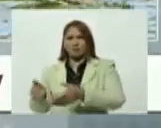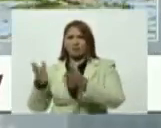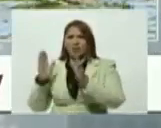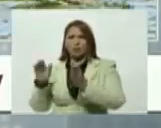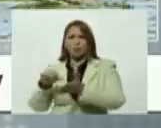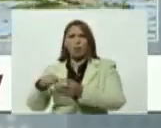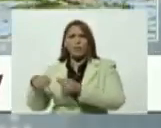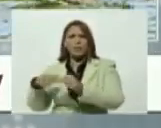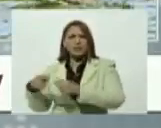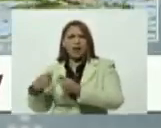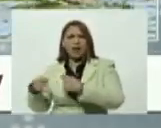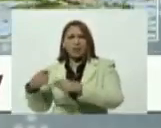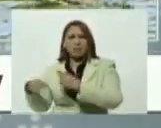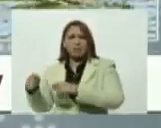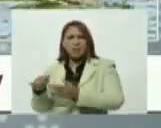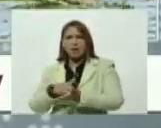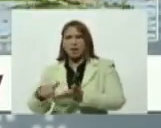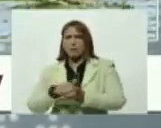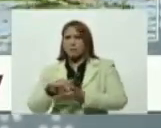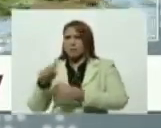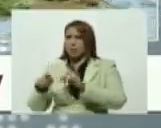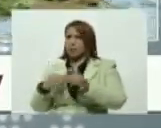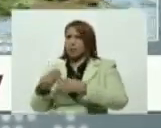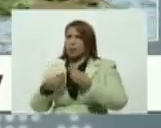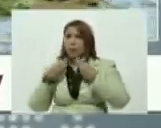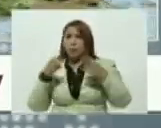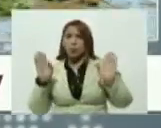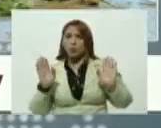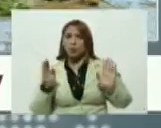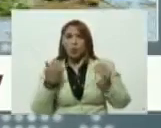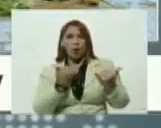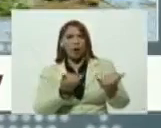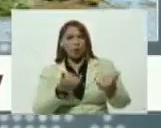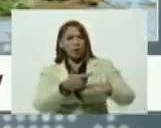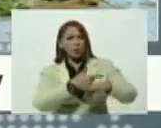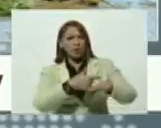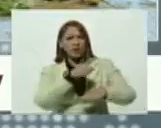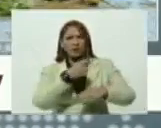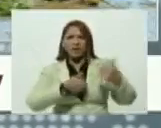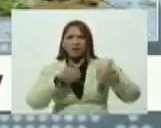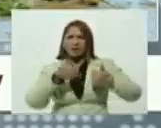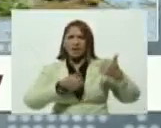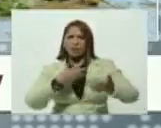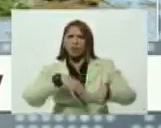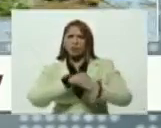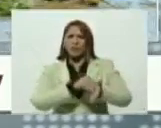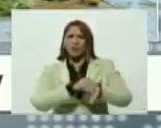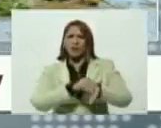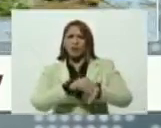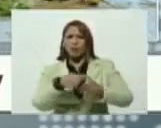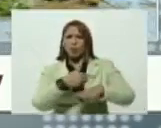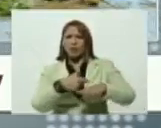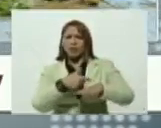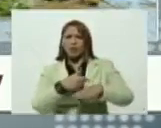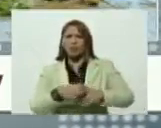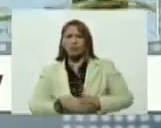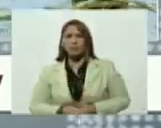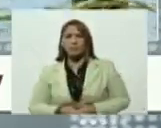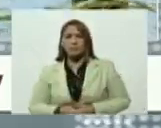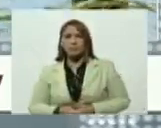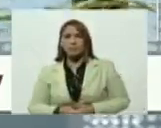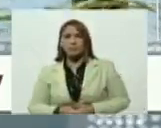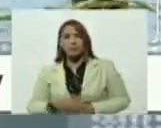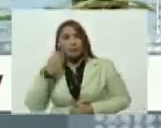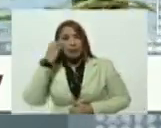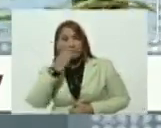preguntas que hago públicamente. Ahora Barreto Sira es el candidato a gobernador de Ramos Alud, de